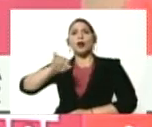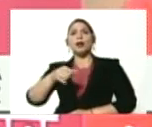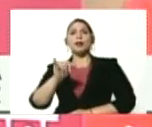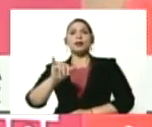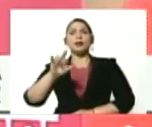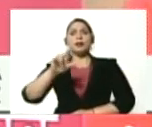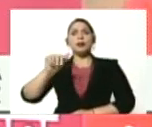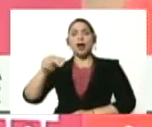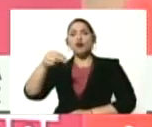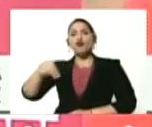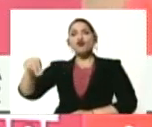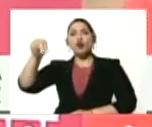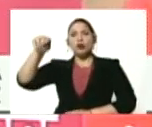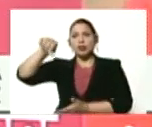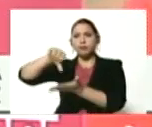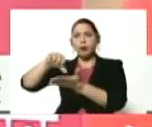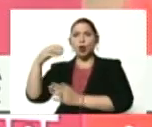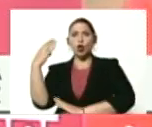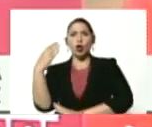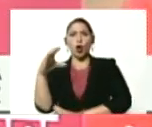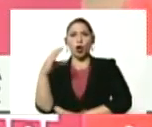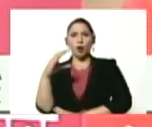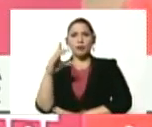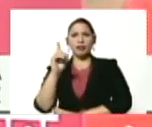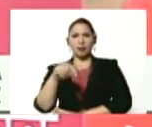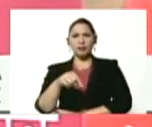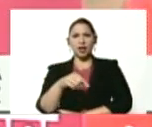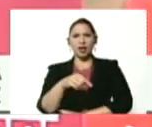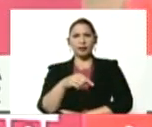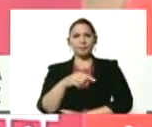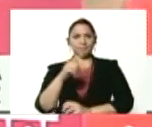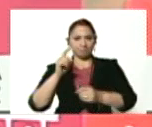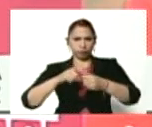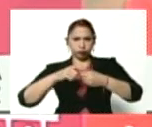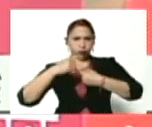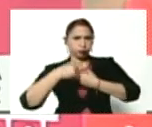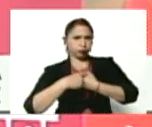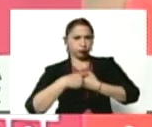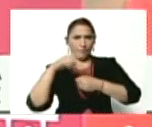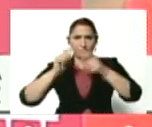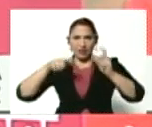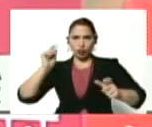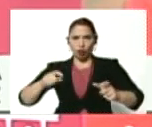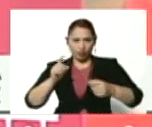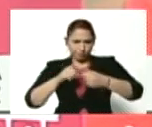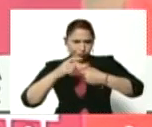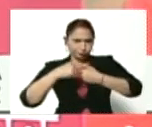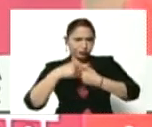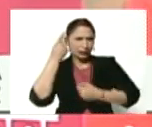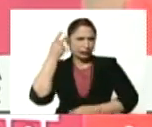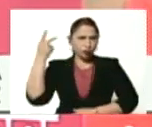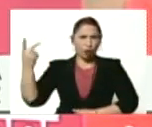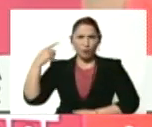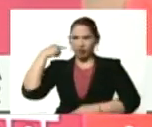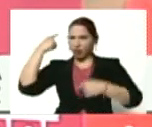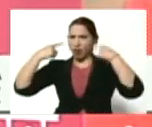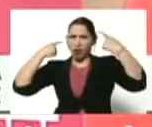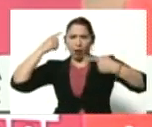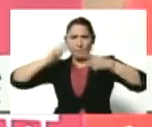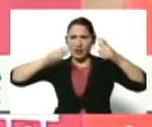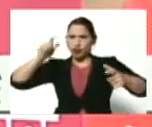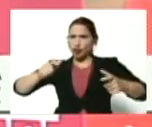de Santander. El reclutamiento de homicidas, de psicópatas, de personas